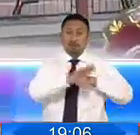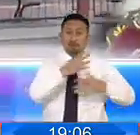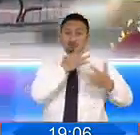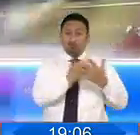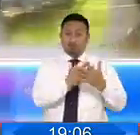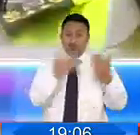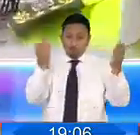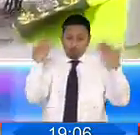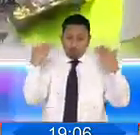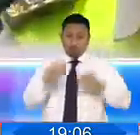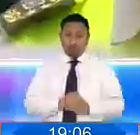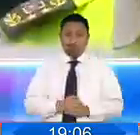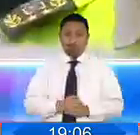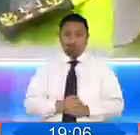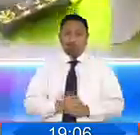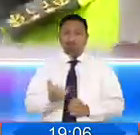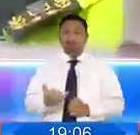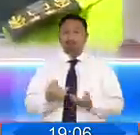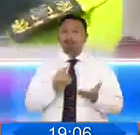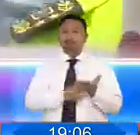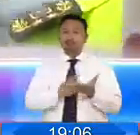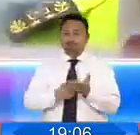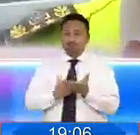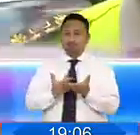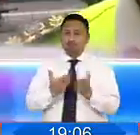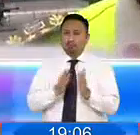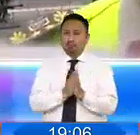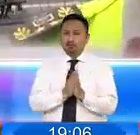carcelario de Guayaquil. Estamos analizando varios pedidos que